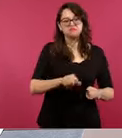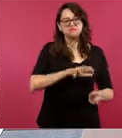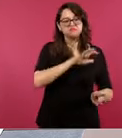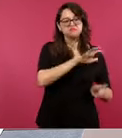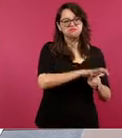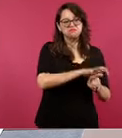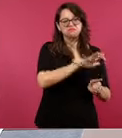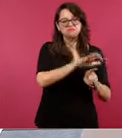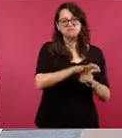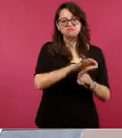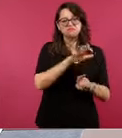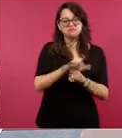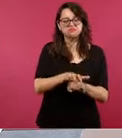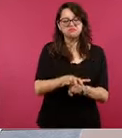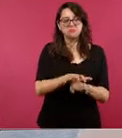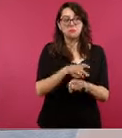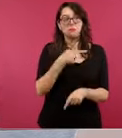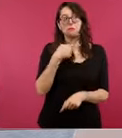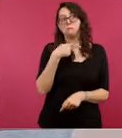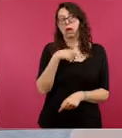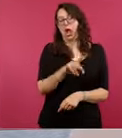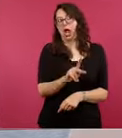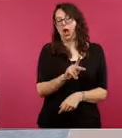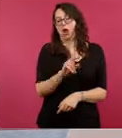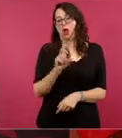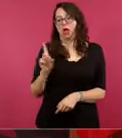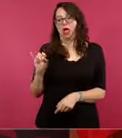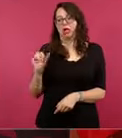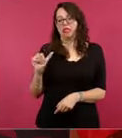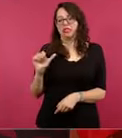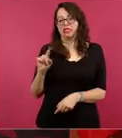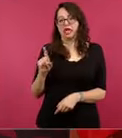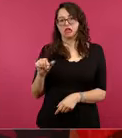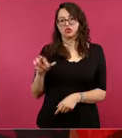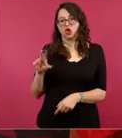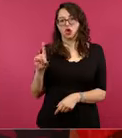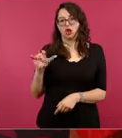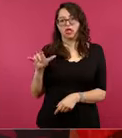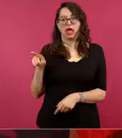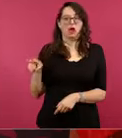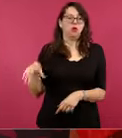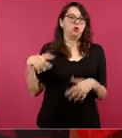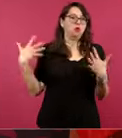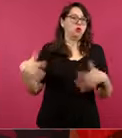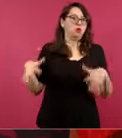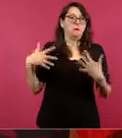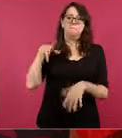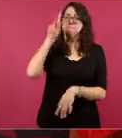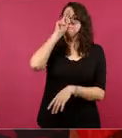Un historiador serio sabe que eso no corresponde a la realidad.